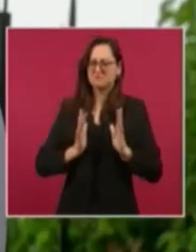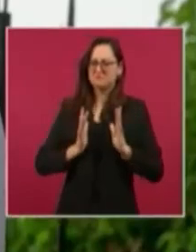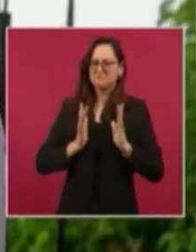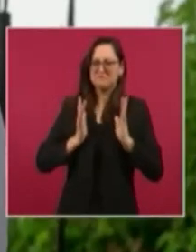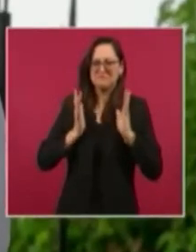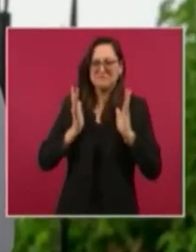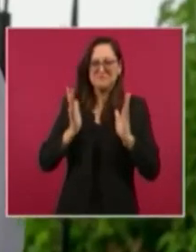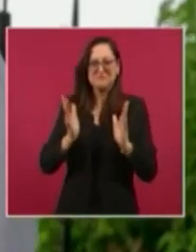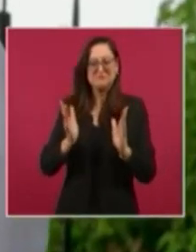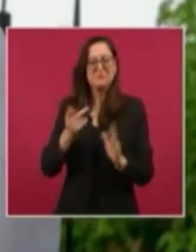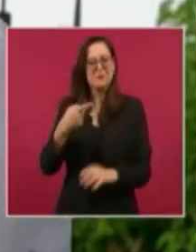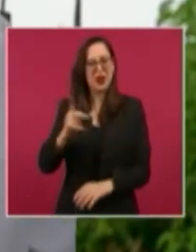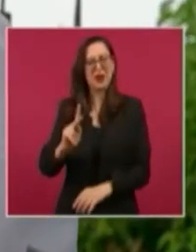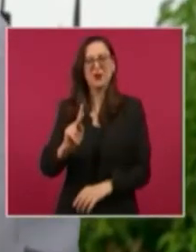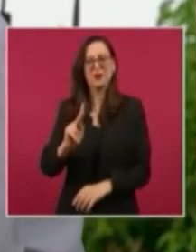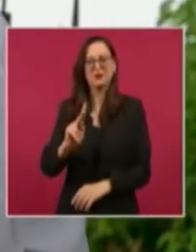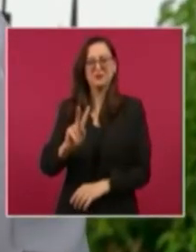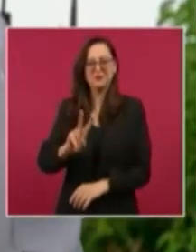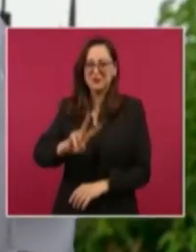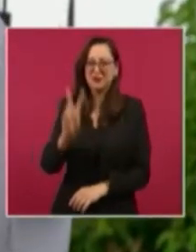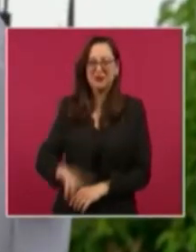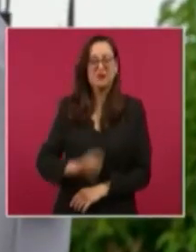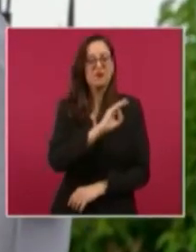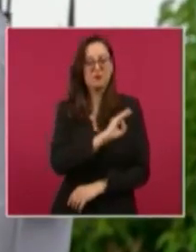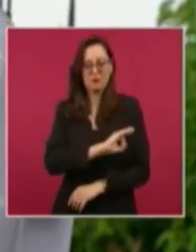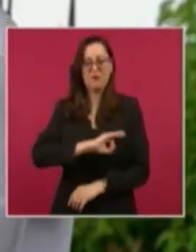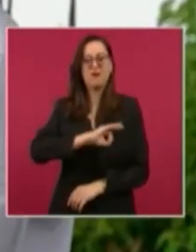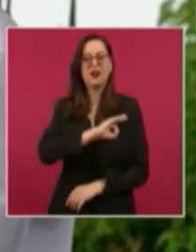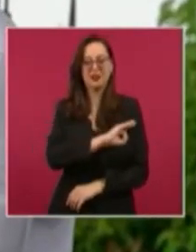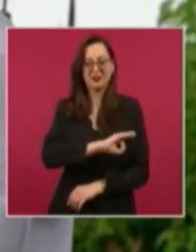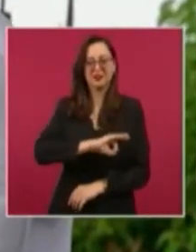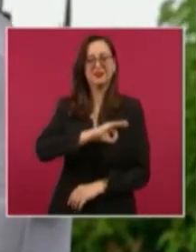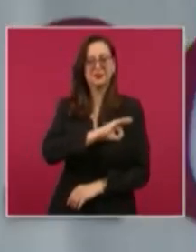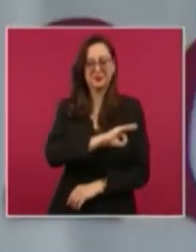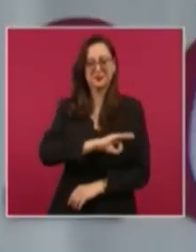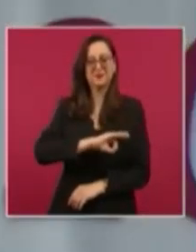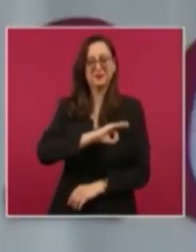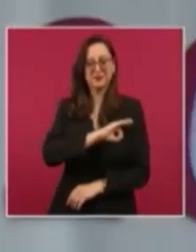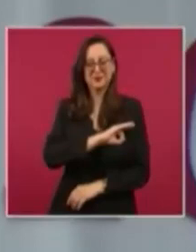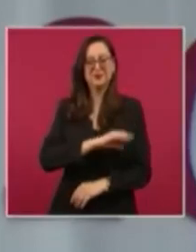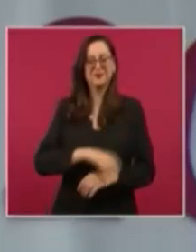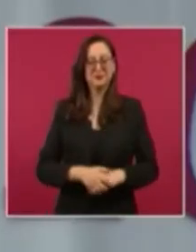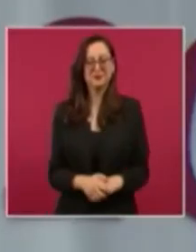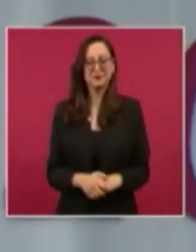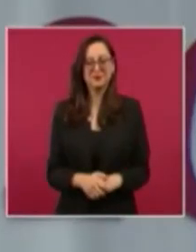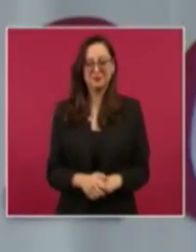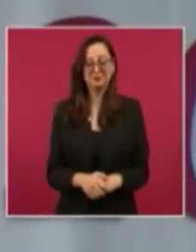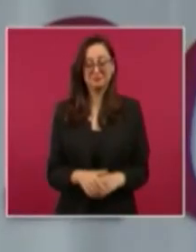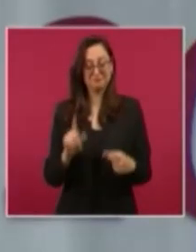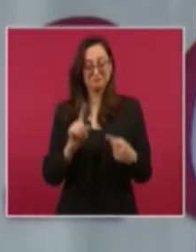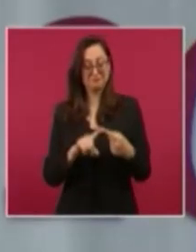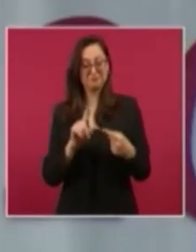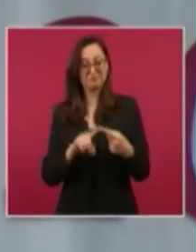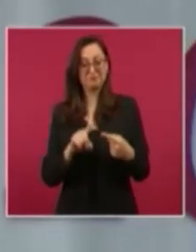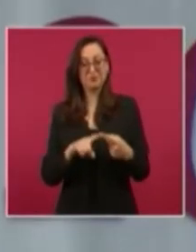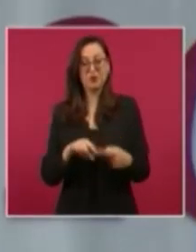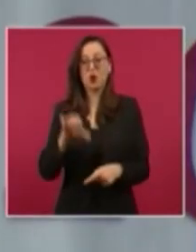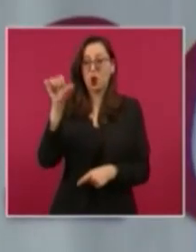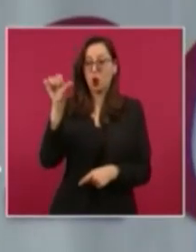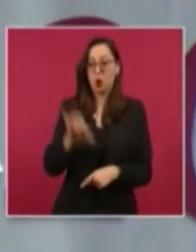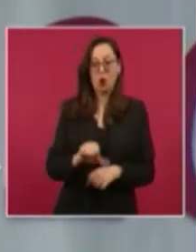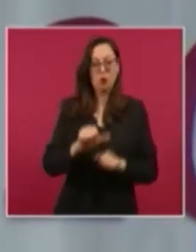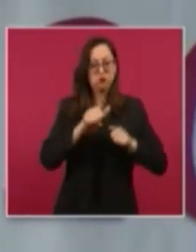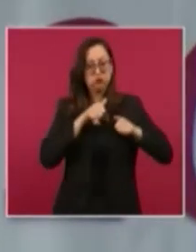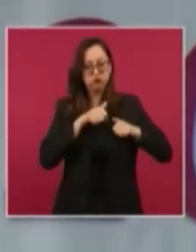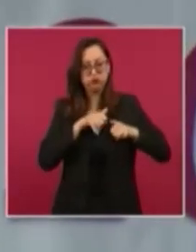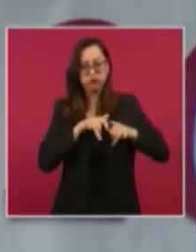todos para hacer lo mismo no logran juntar tanta gente y todavía Estuvo buena suerte porque acabando el